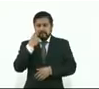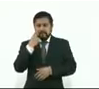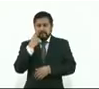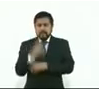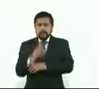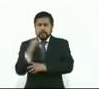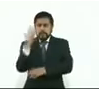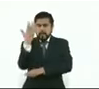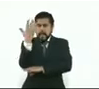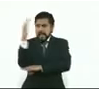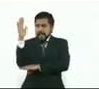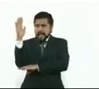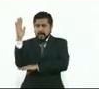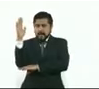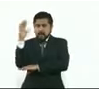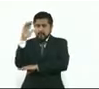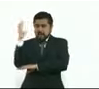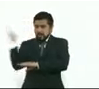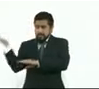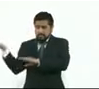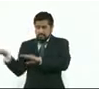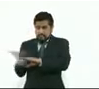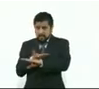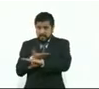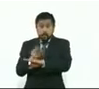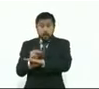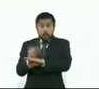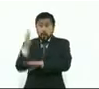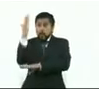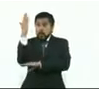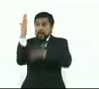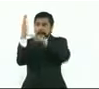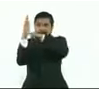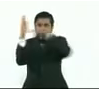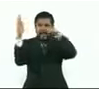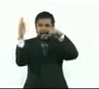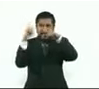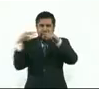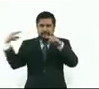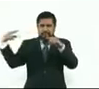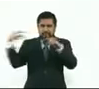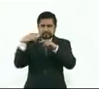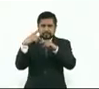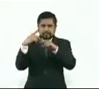parte alta y el árbol sigue vivo. Esto lo impulsamos cuando fui